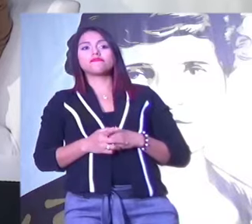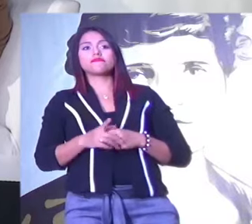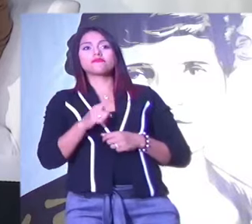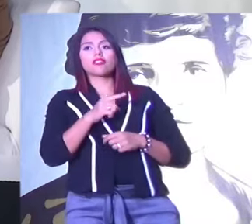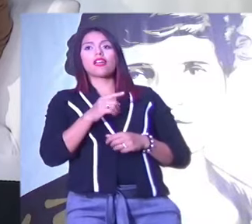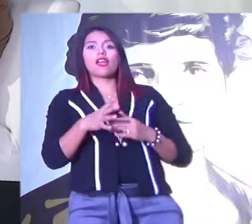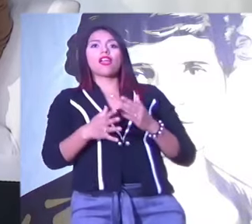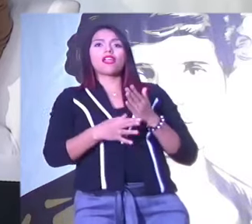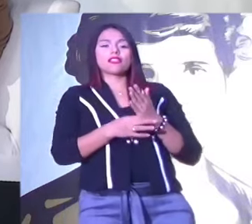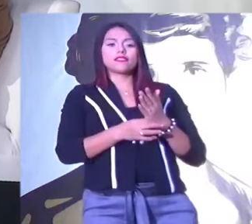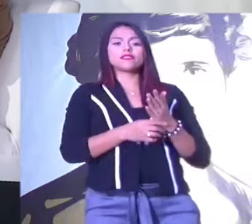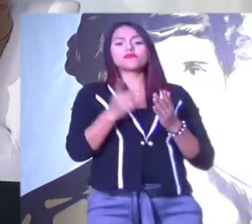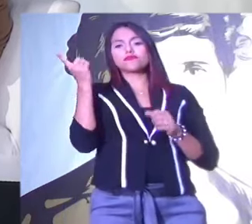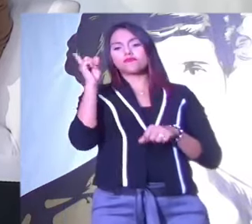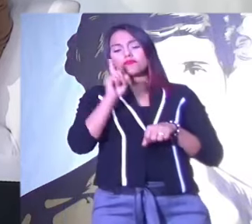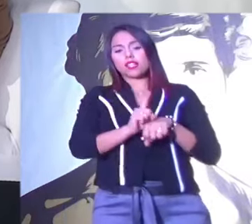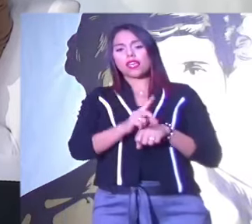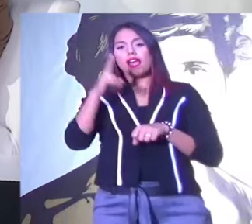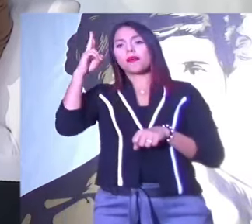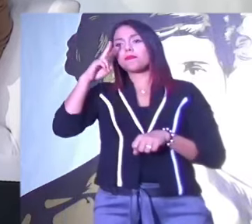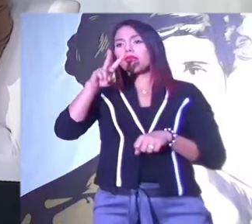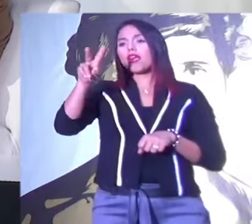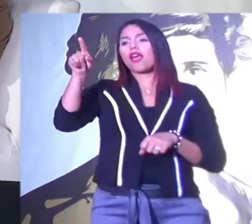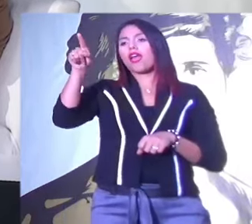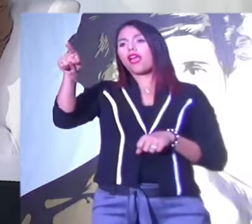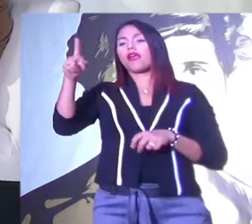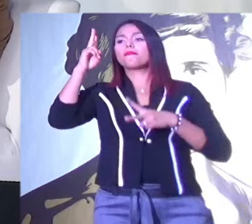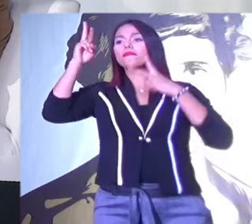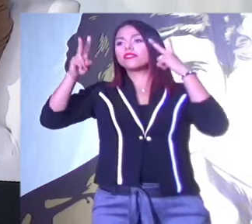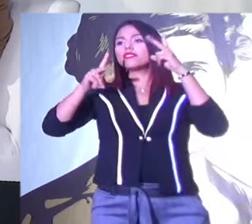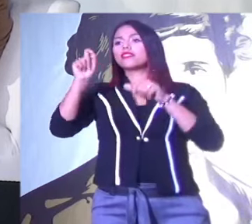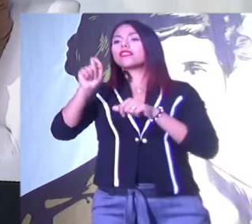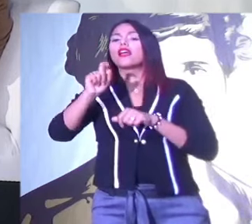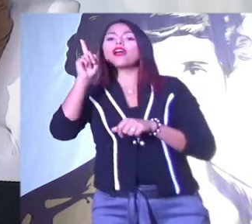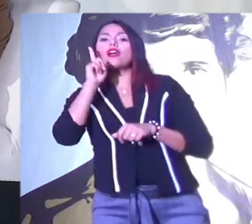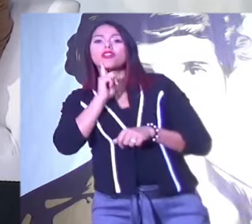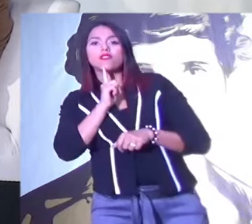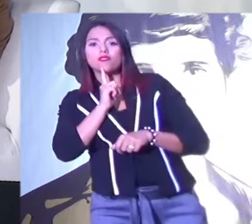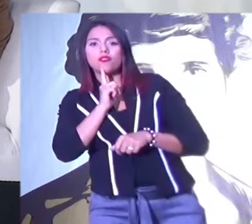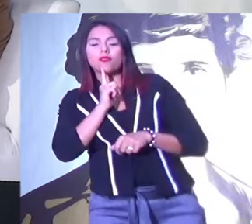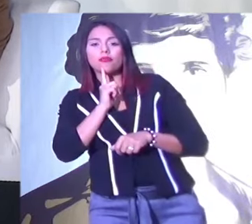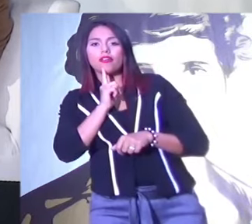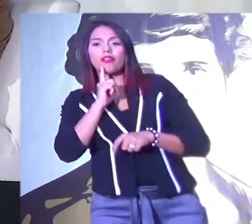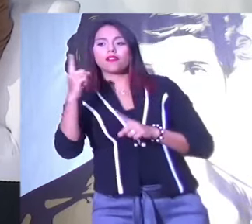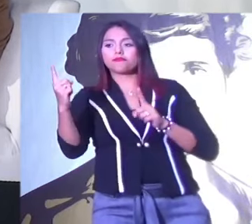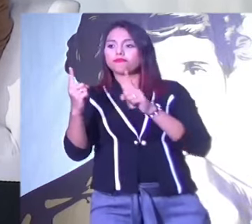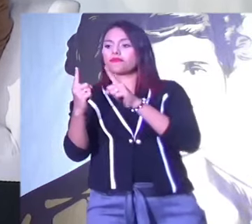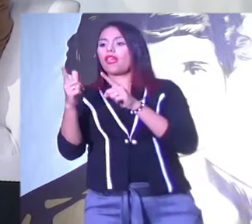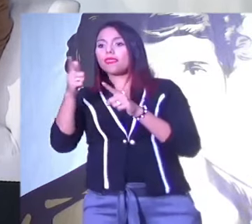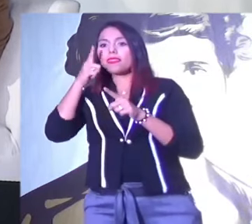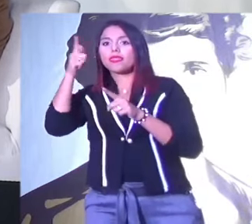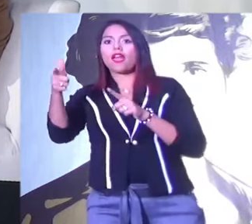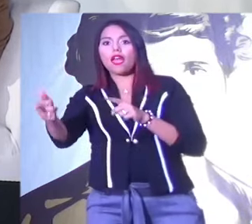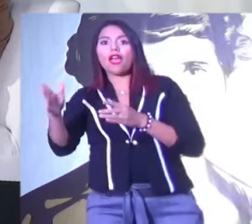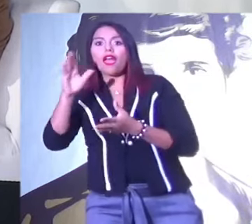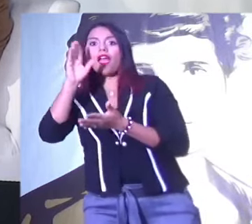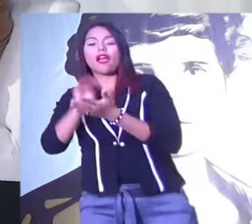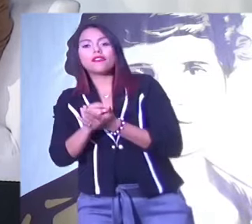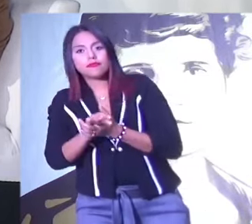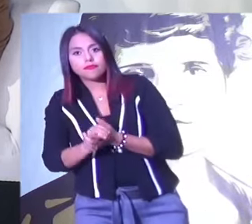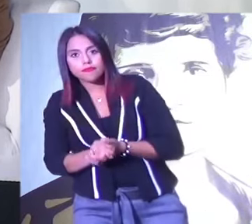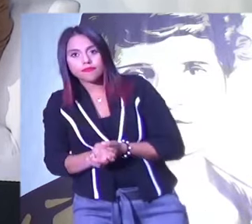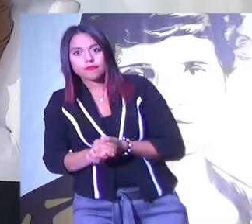visitar a su novia un día lluvioso y se encuentra que en la casa de la novia pues está el esposo de ella, ¿no? Entonces no logra verla y